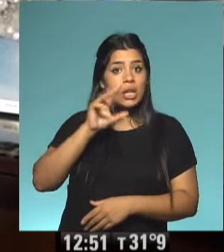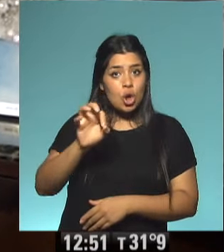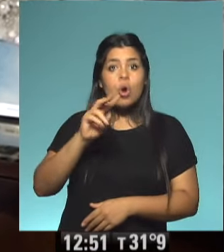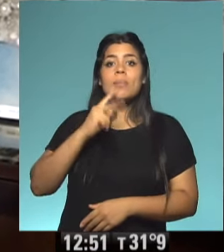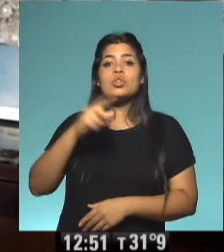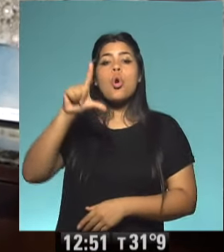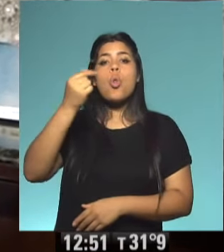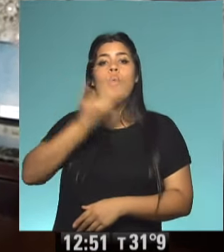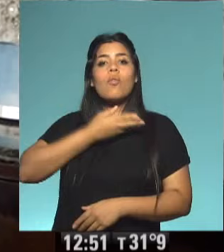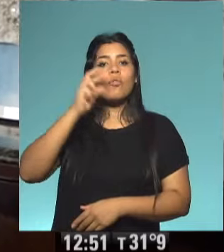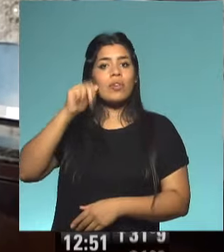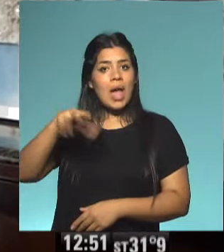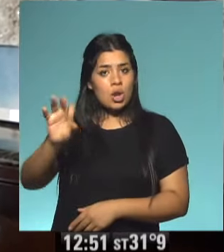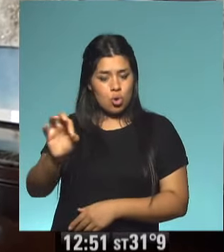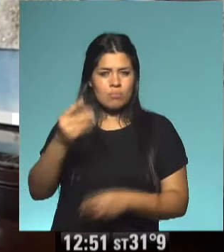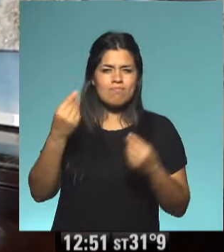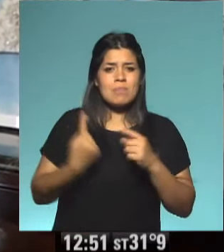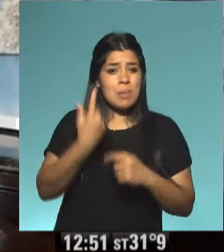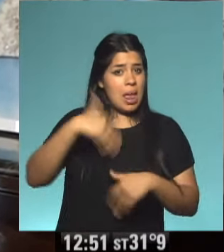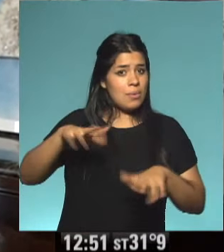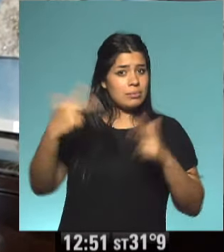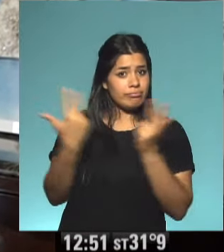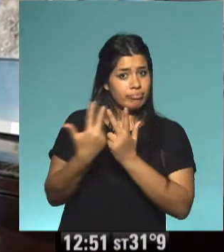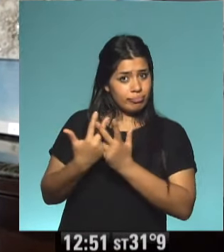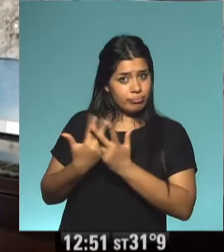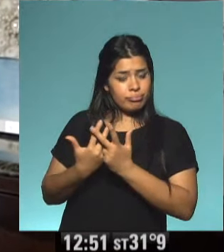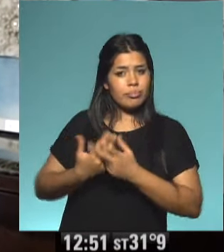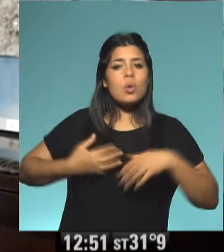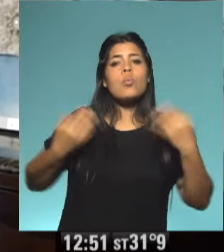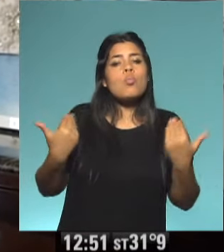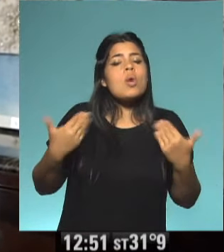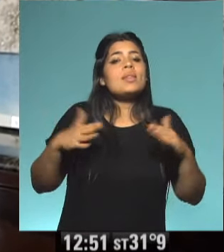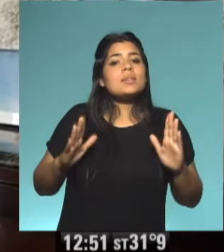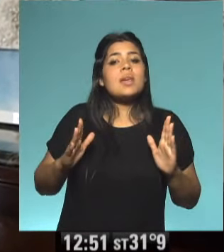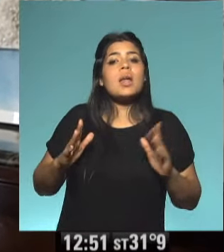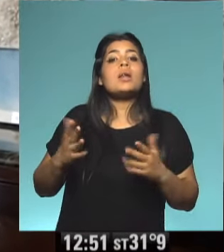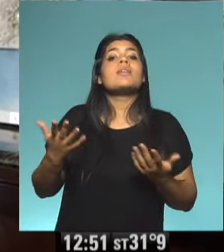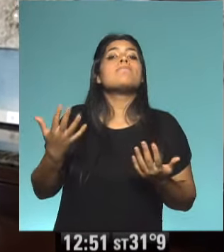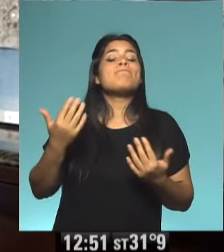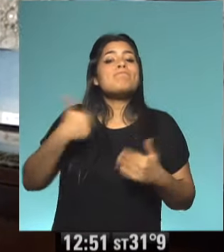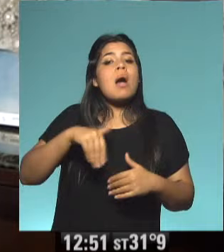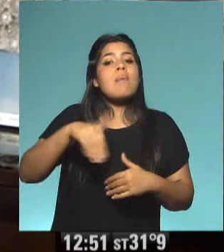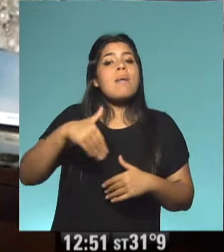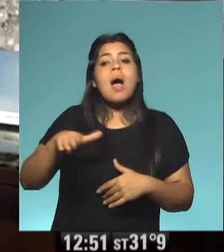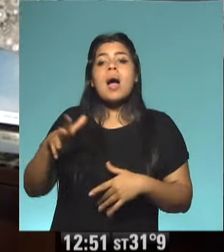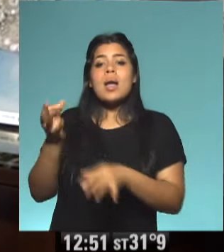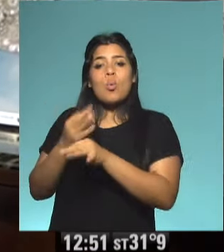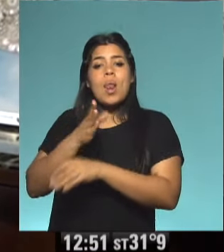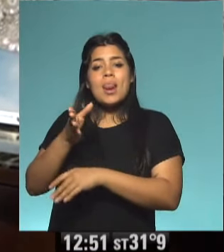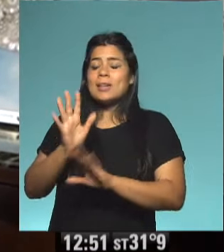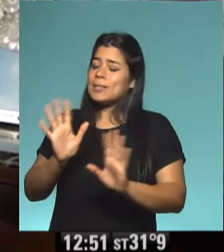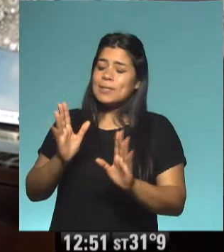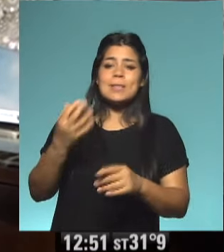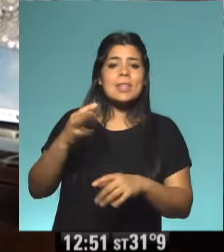que tuvimos con Rosario, decir, probablemente tengamos que suspender la presencialidad, Rosario, tenemos que encontrar el camino para que la